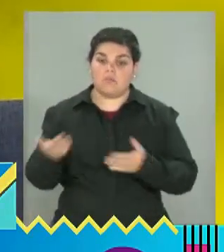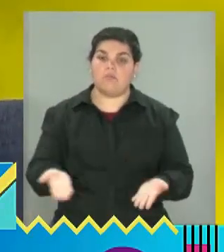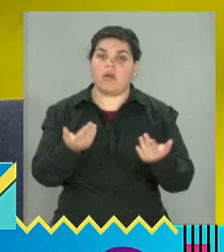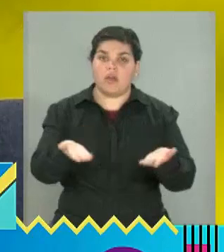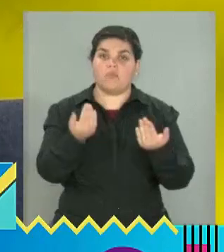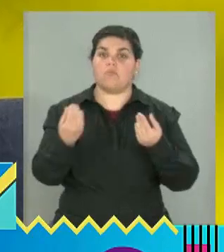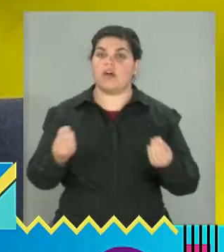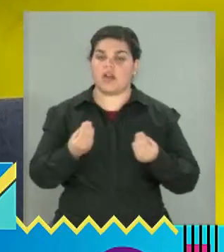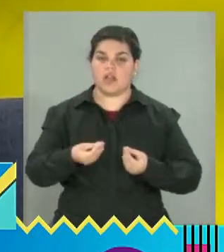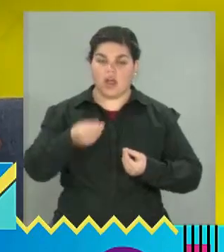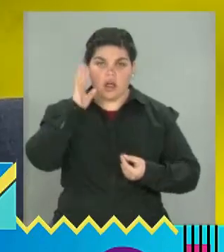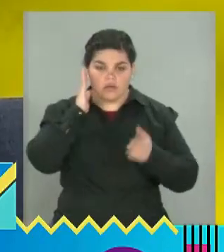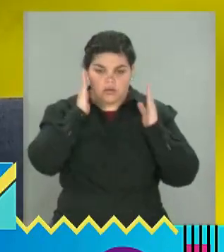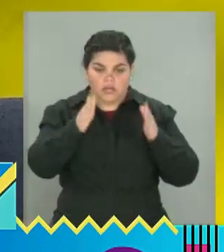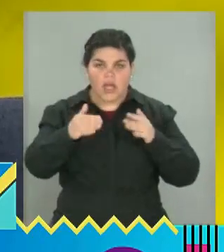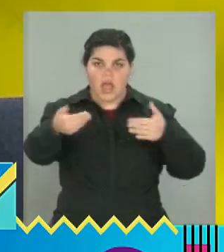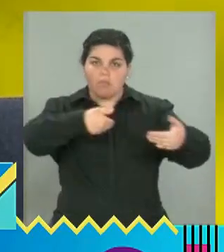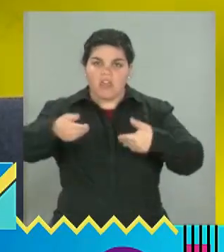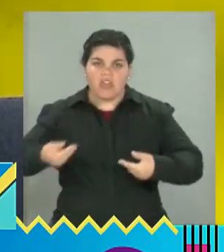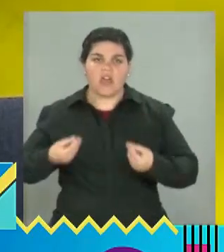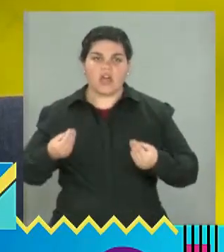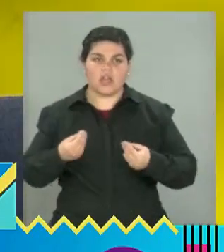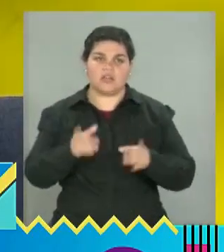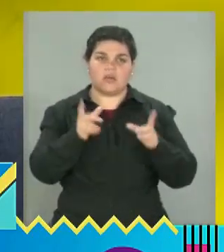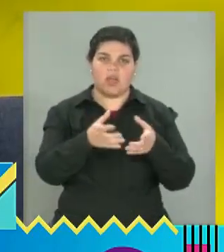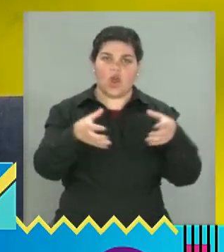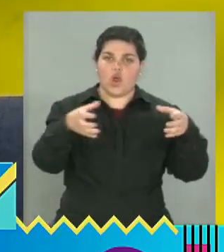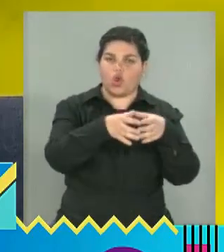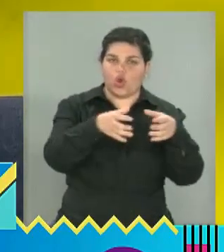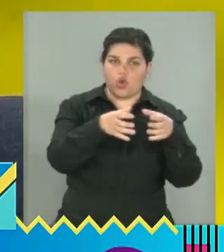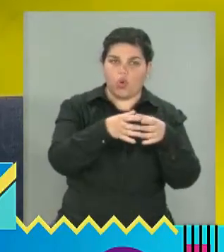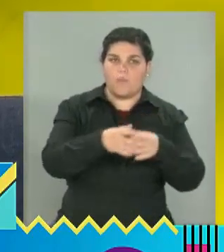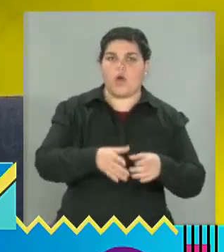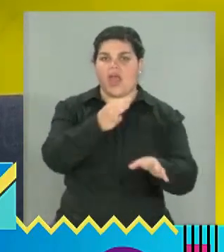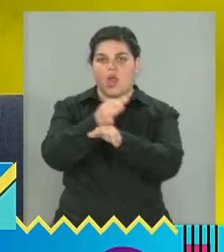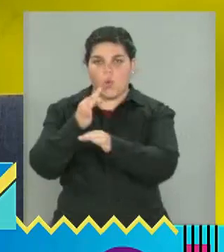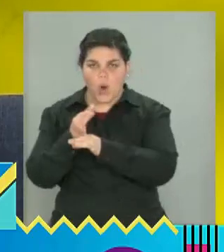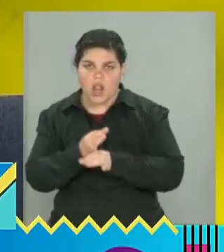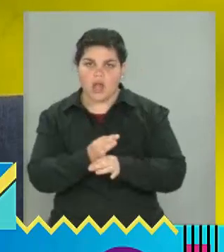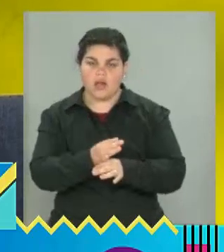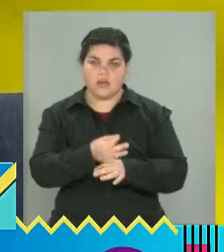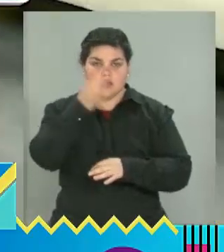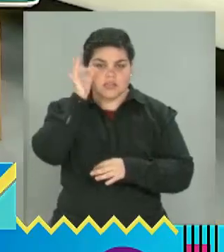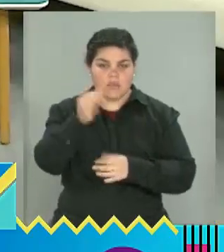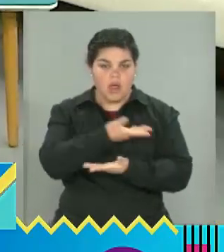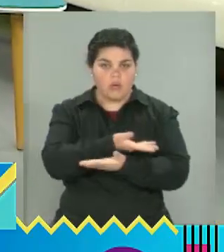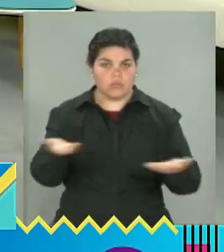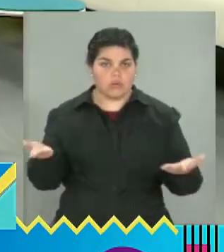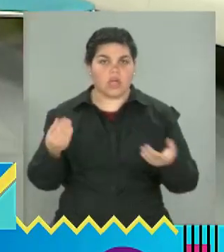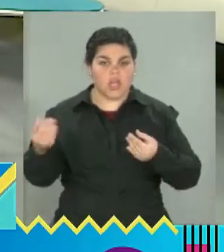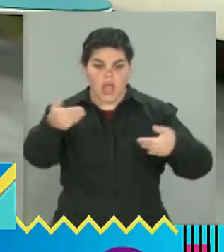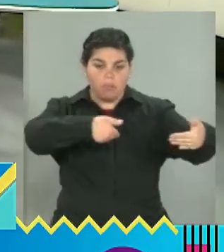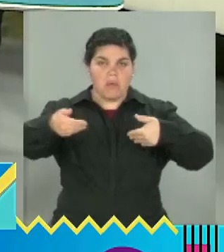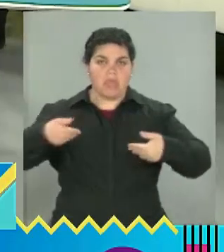la demanda específica de los chicos, sobre todo en los sectores grupales, en las zonales, en las escuelas, para poder abarcar un poco lo que ellos nos están